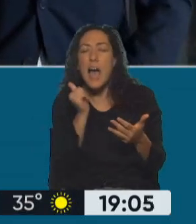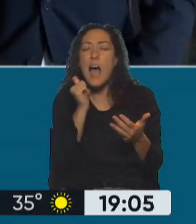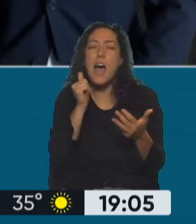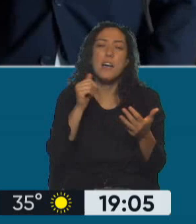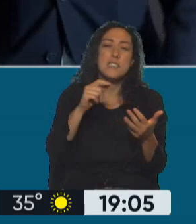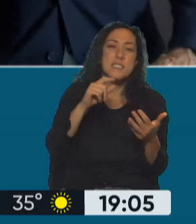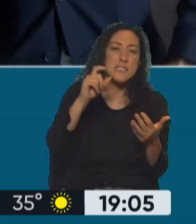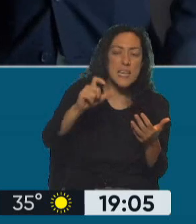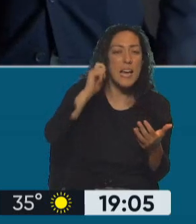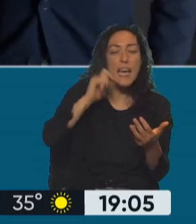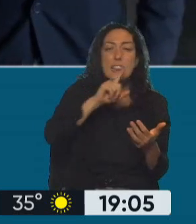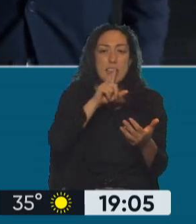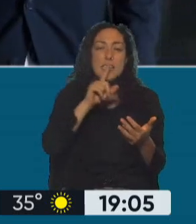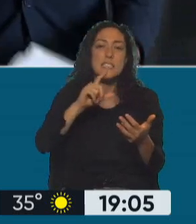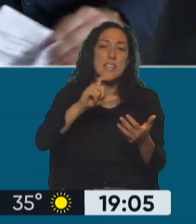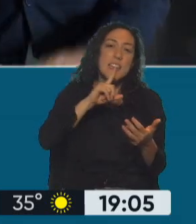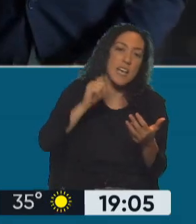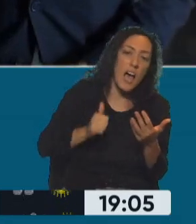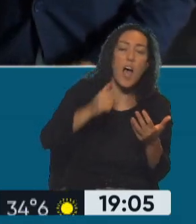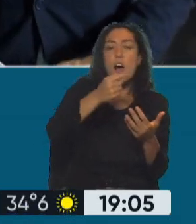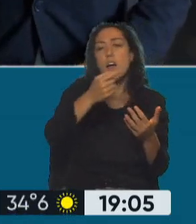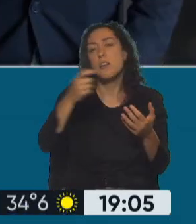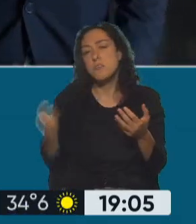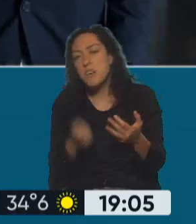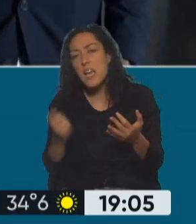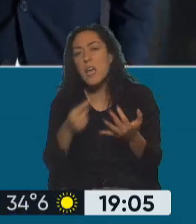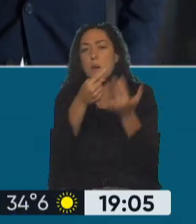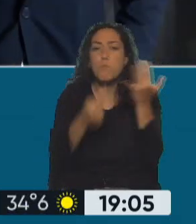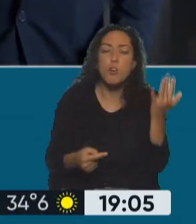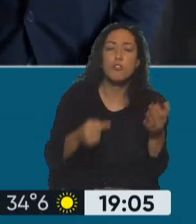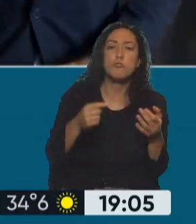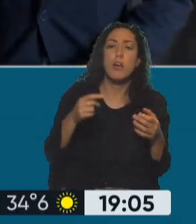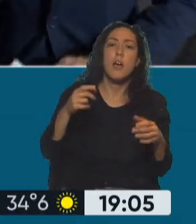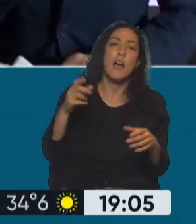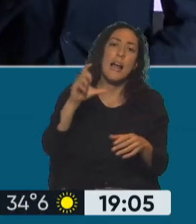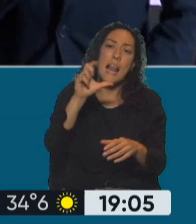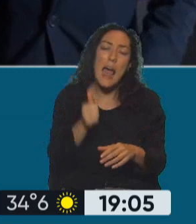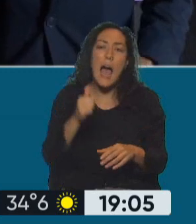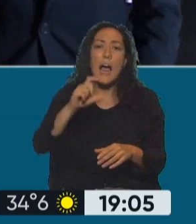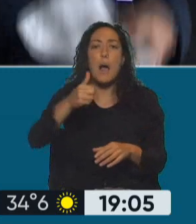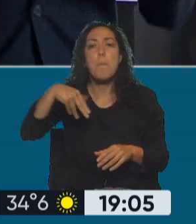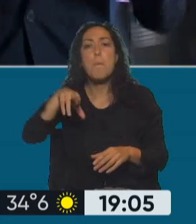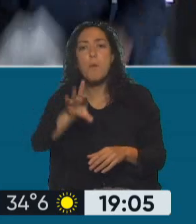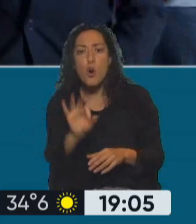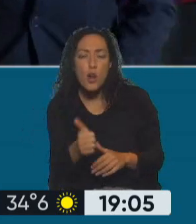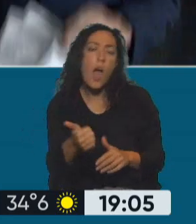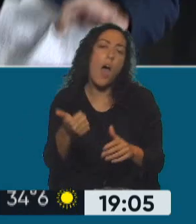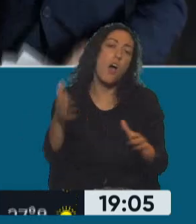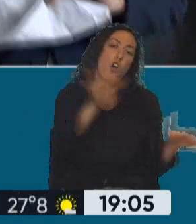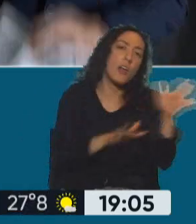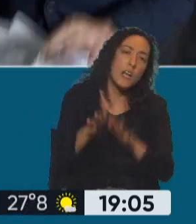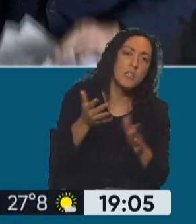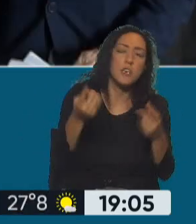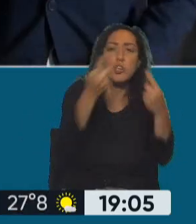CGT, además de referentes de la Cámpora, organismos de derechos humanos y también de organizaciones sociales, acompañen a